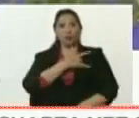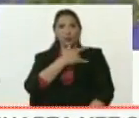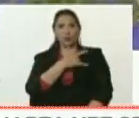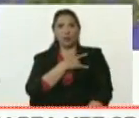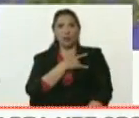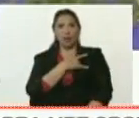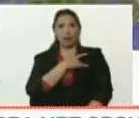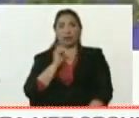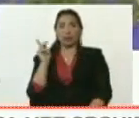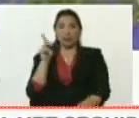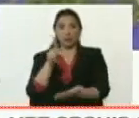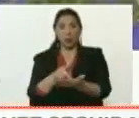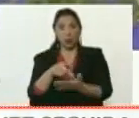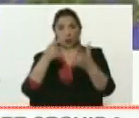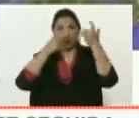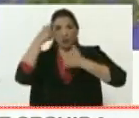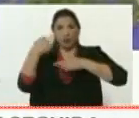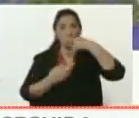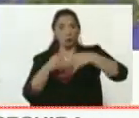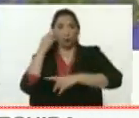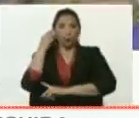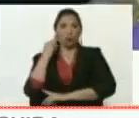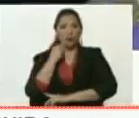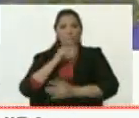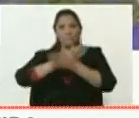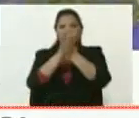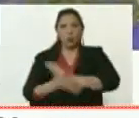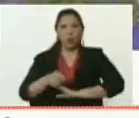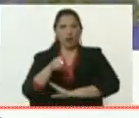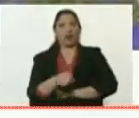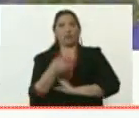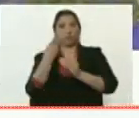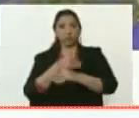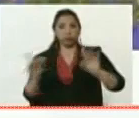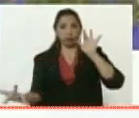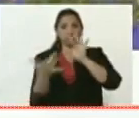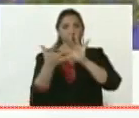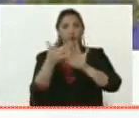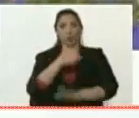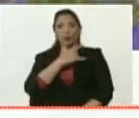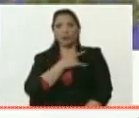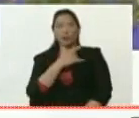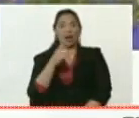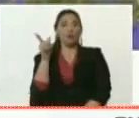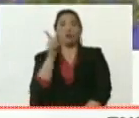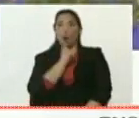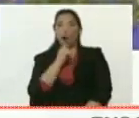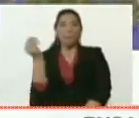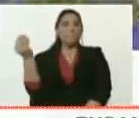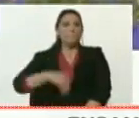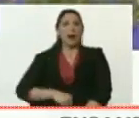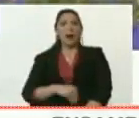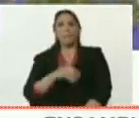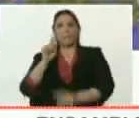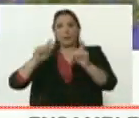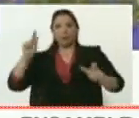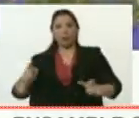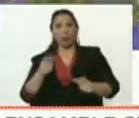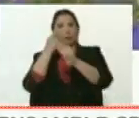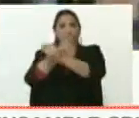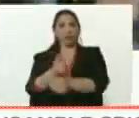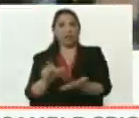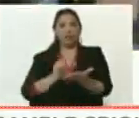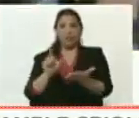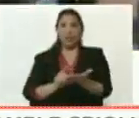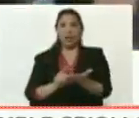la revolución bolivariana, acabó con eso y democratizó el acceso a las universidades. Ya no tenemos más bachilleres sin cupo en Venezuela.